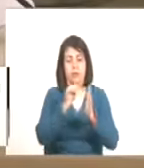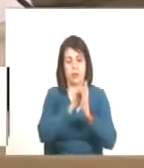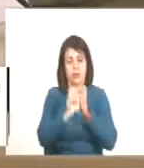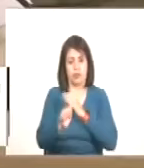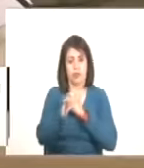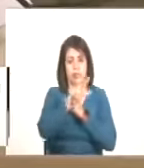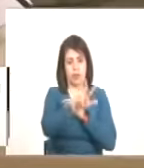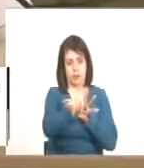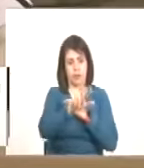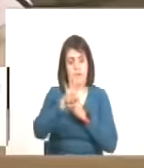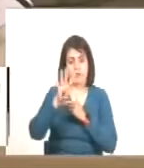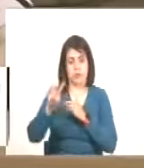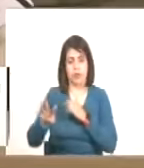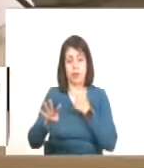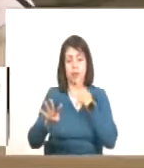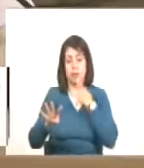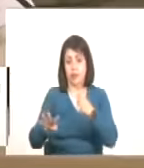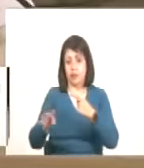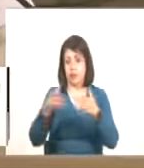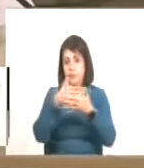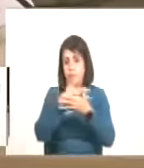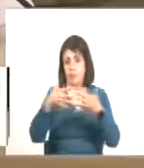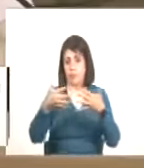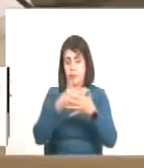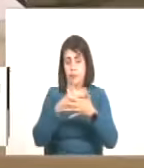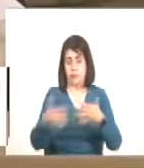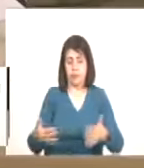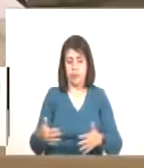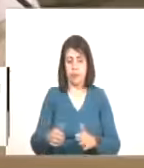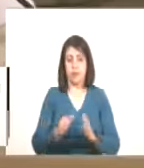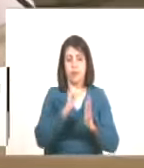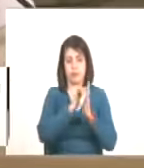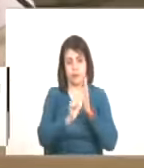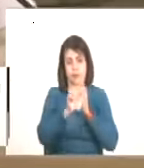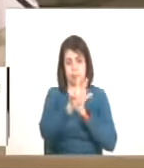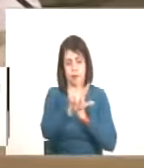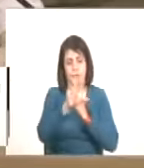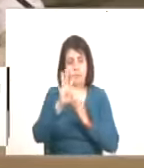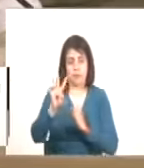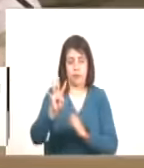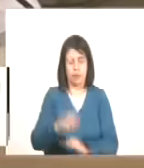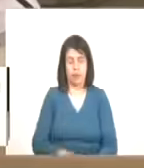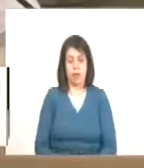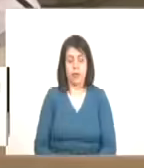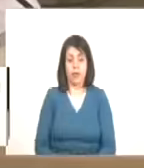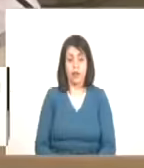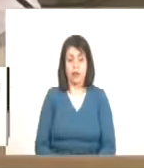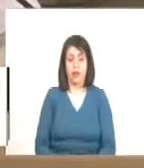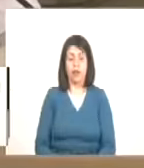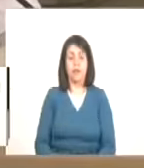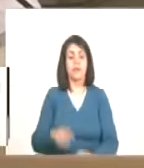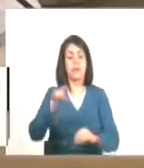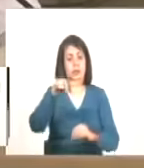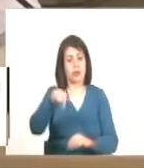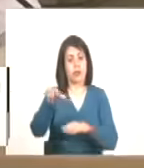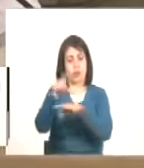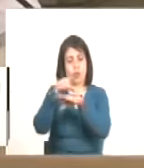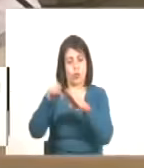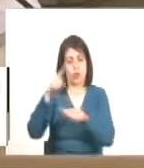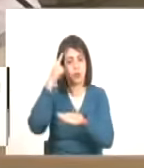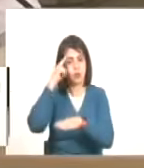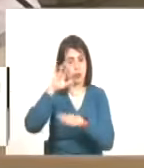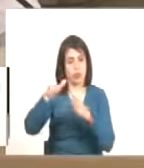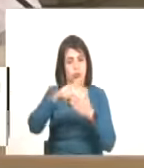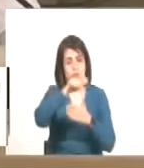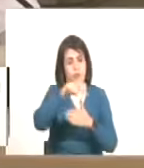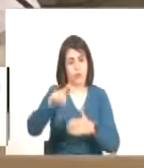del artículo 34, el cual queda redactado en los siguientes términos. Artículo 34. El Estado reconocerá que todas